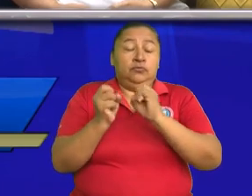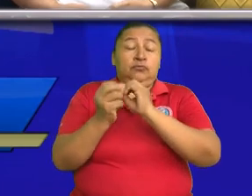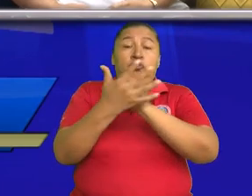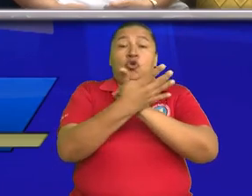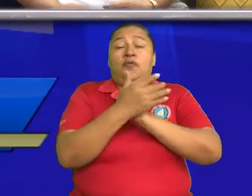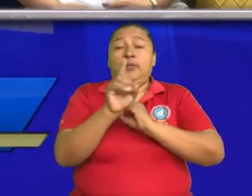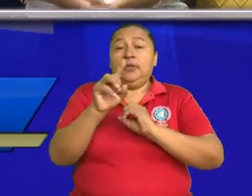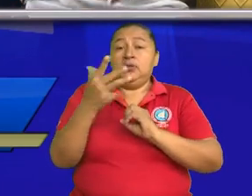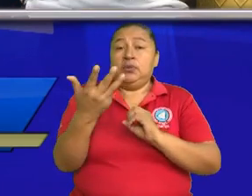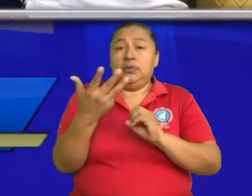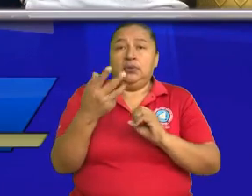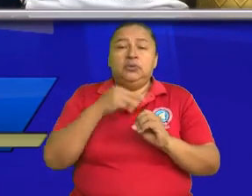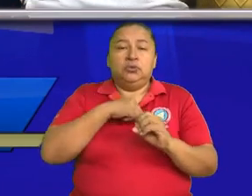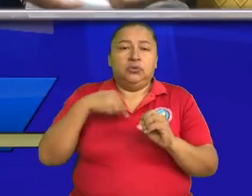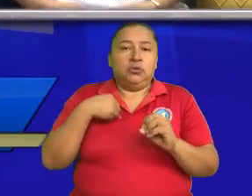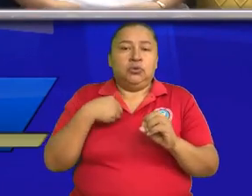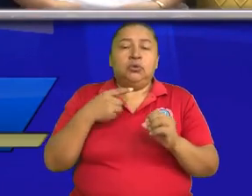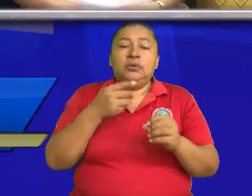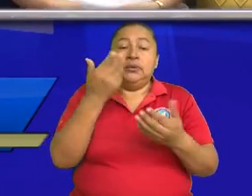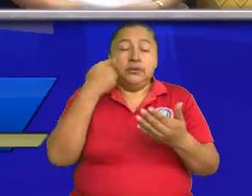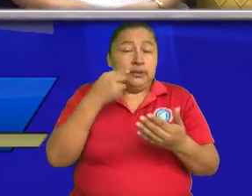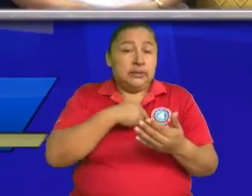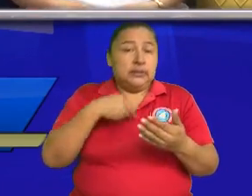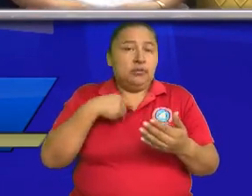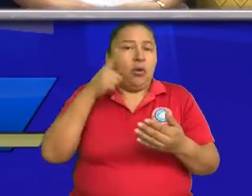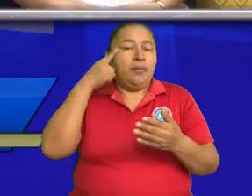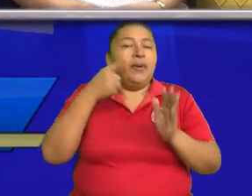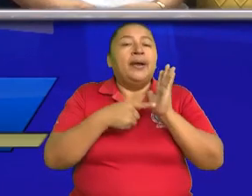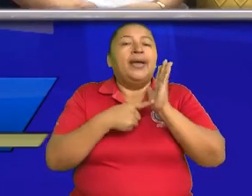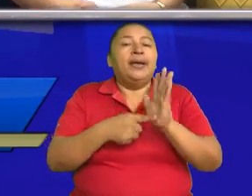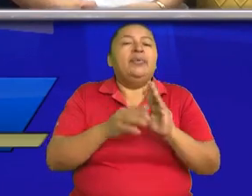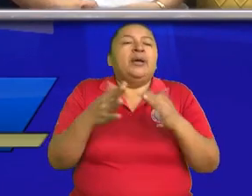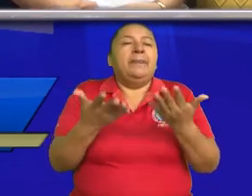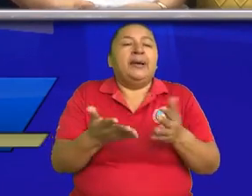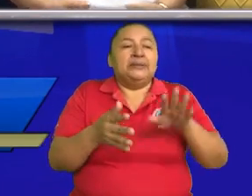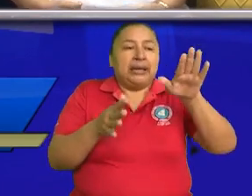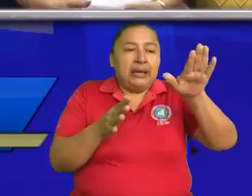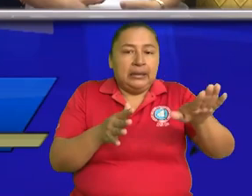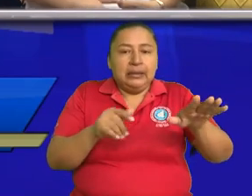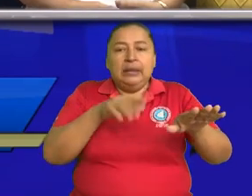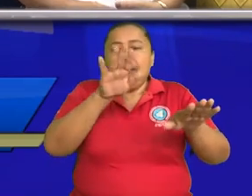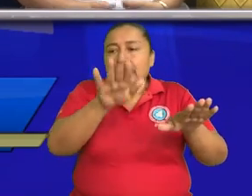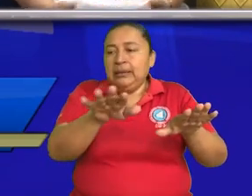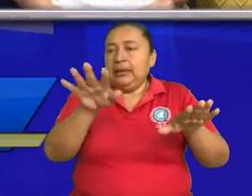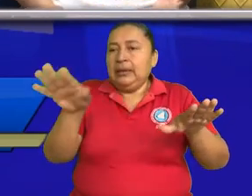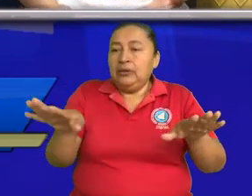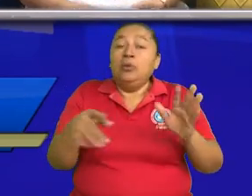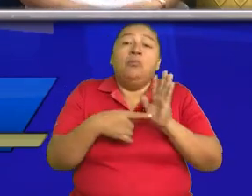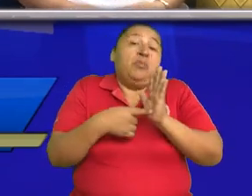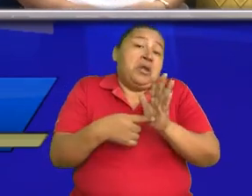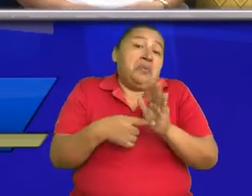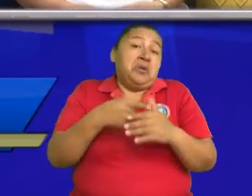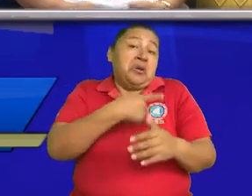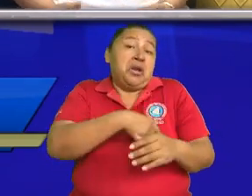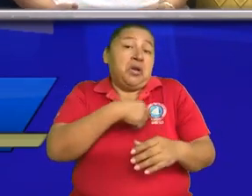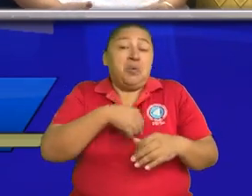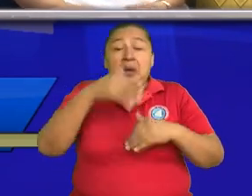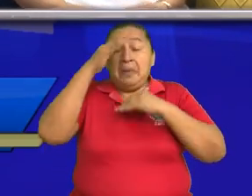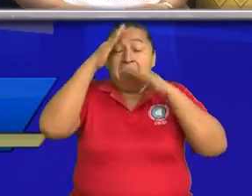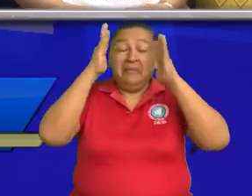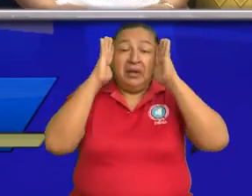COVID-19, nosotros estudiamos varios escenarios, ¿verdad? Claro. Nosotros sabemos de que ahí los centros privados, por ejemplo, pues dijeron